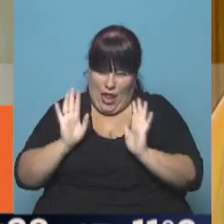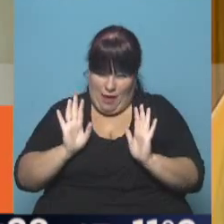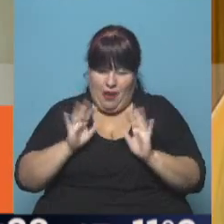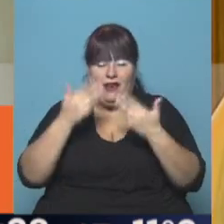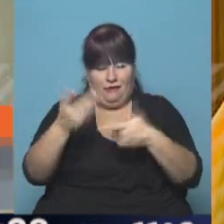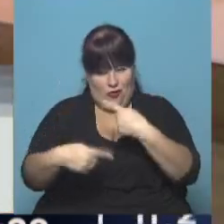ustedes